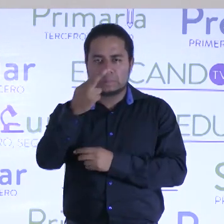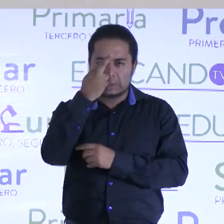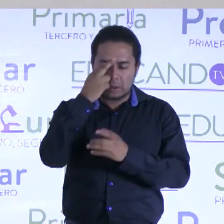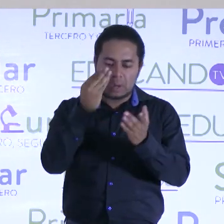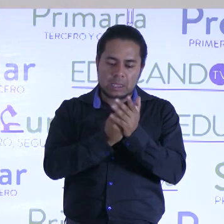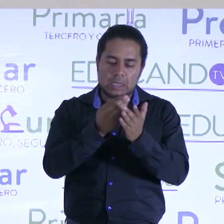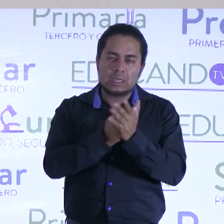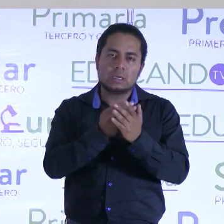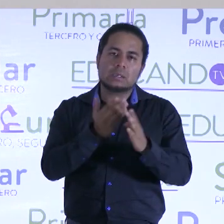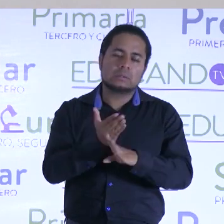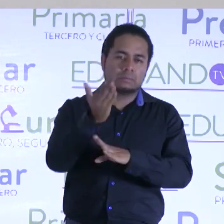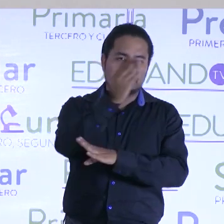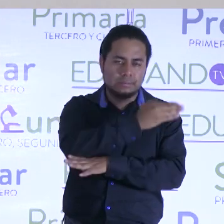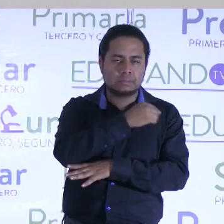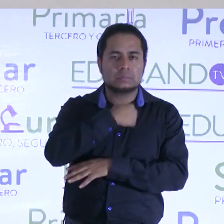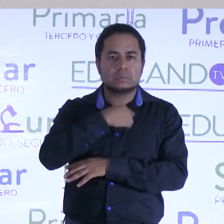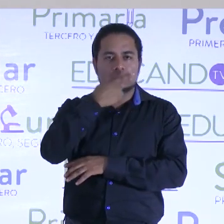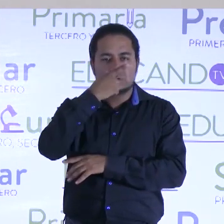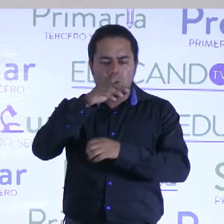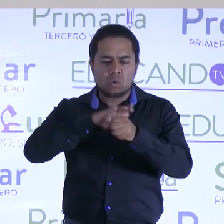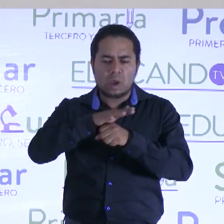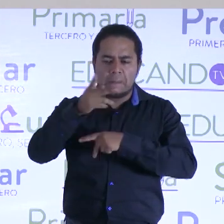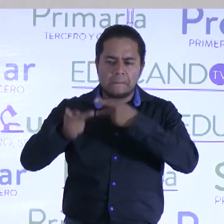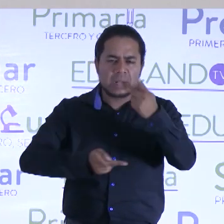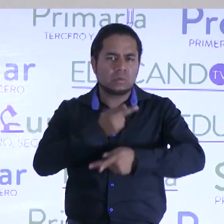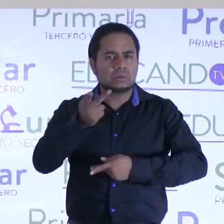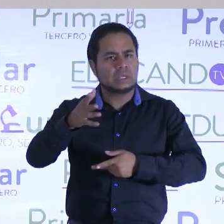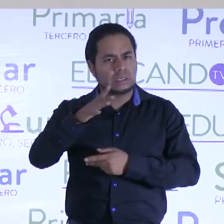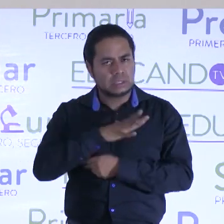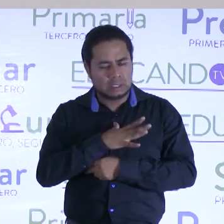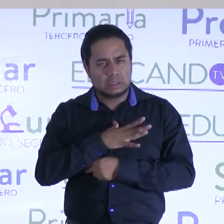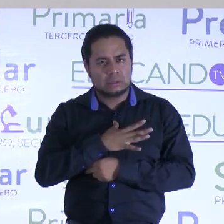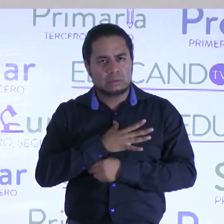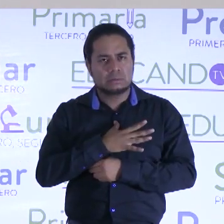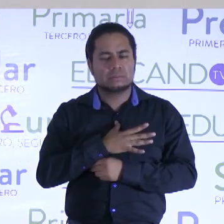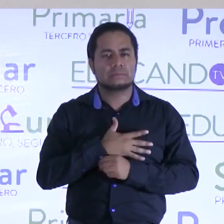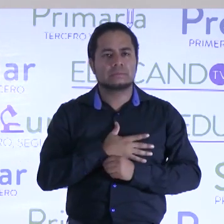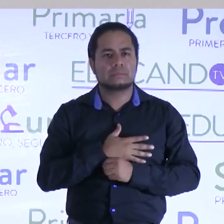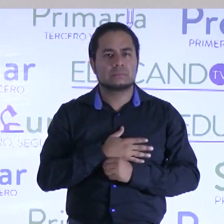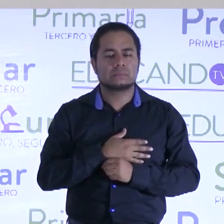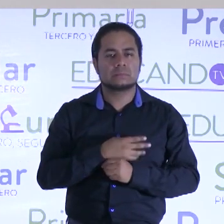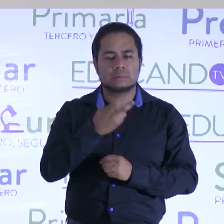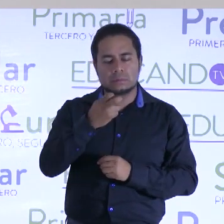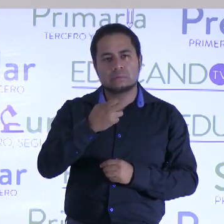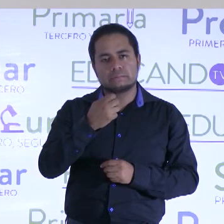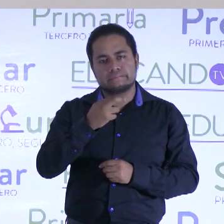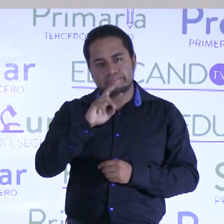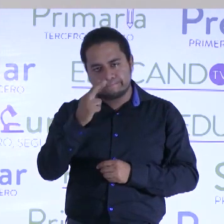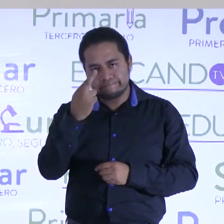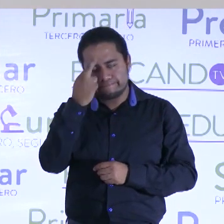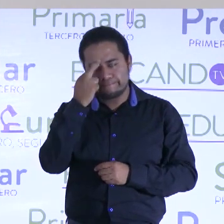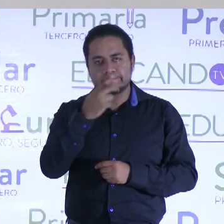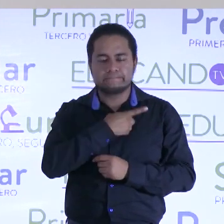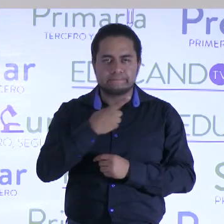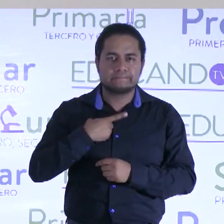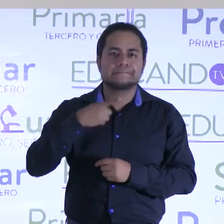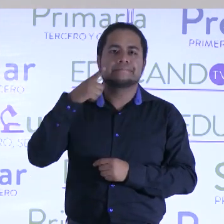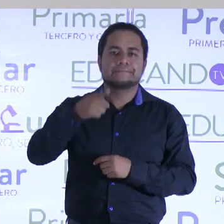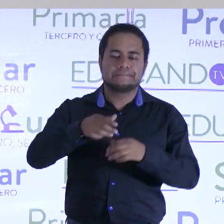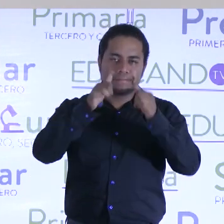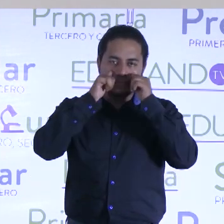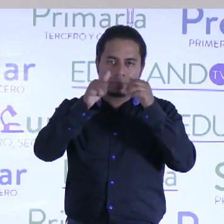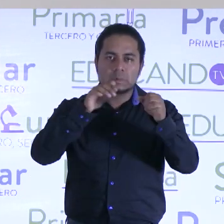sesiones anteriores hablamos de los tipos de preguntas. Para ello, te recuerdo que tienes que tomar muy en